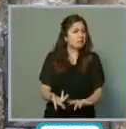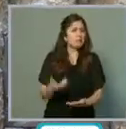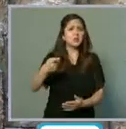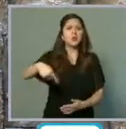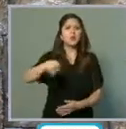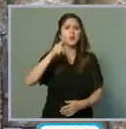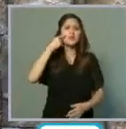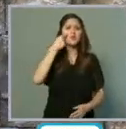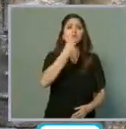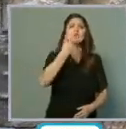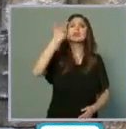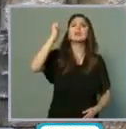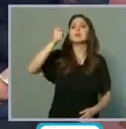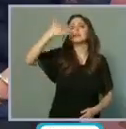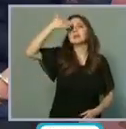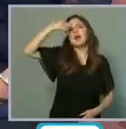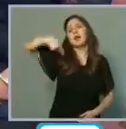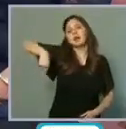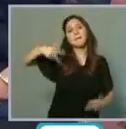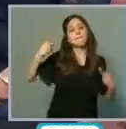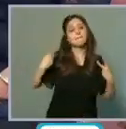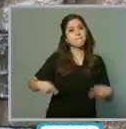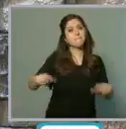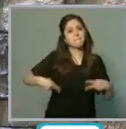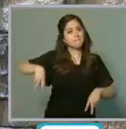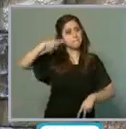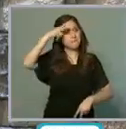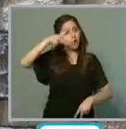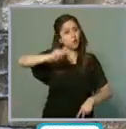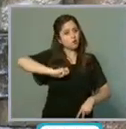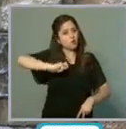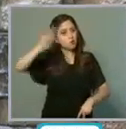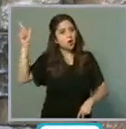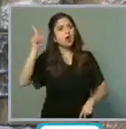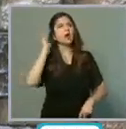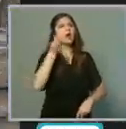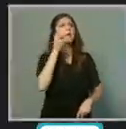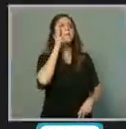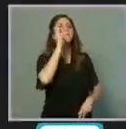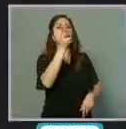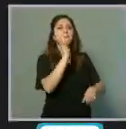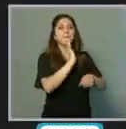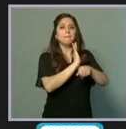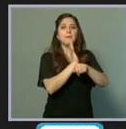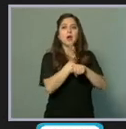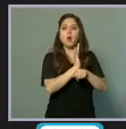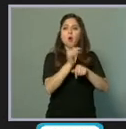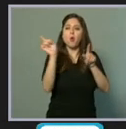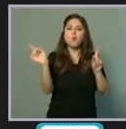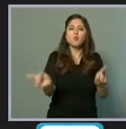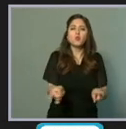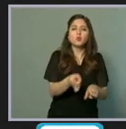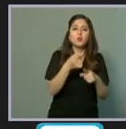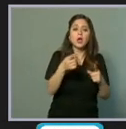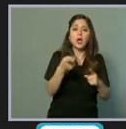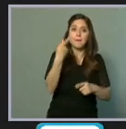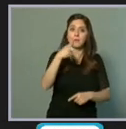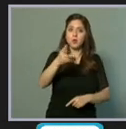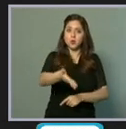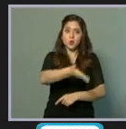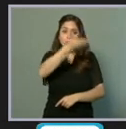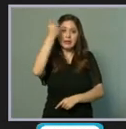la verdad es que en ocasiones podemos ver una película que está musicalizada y nos gusta, pero no sabemos que el escritor o que